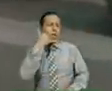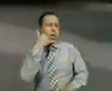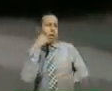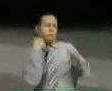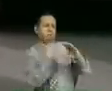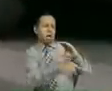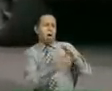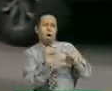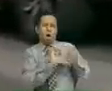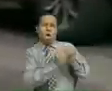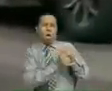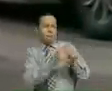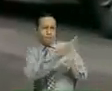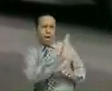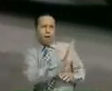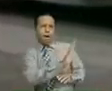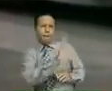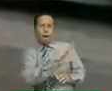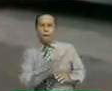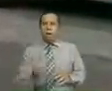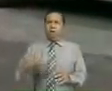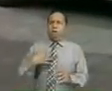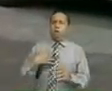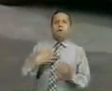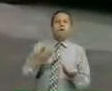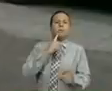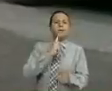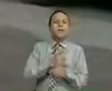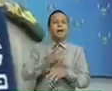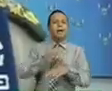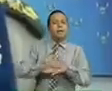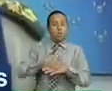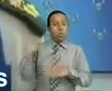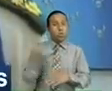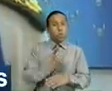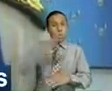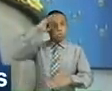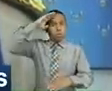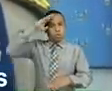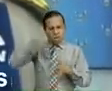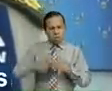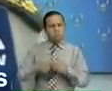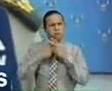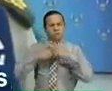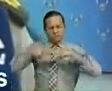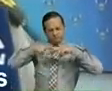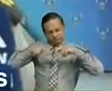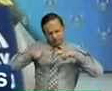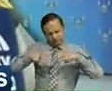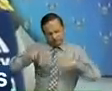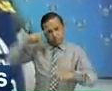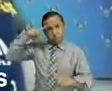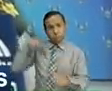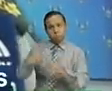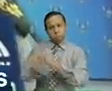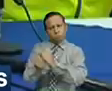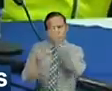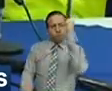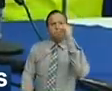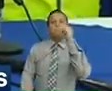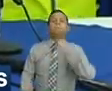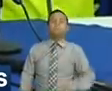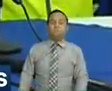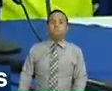WhatsApp, por redes sociales. Hemos puesto todo el contingente de inteligencia, todo el contingente investigativo para que este caso se esclarezca lo antes posible.